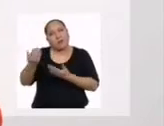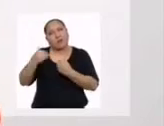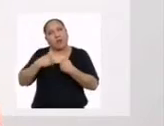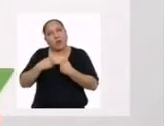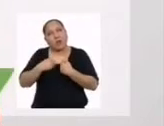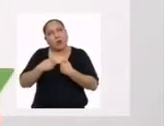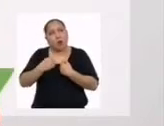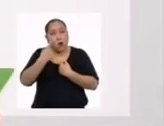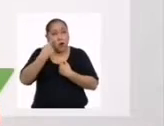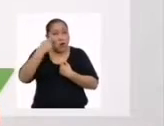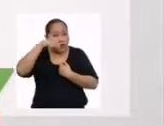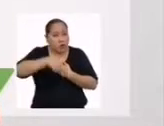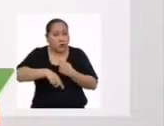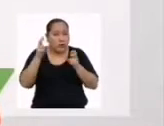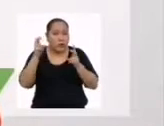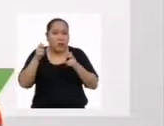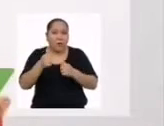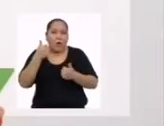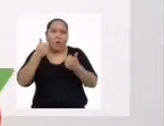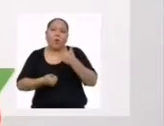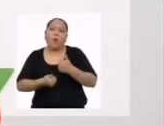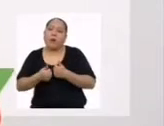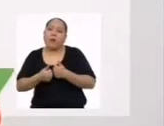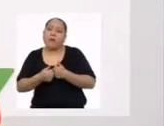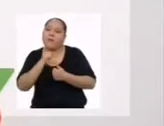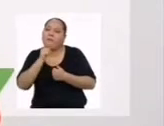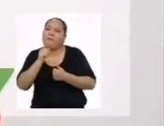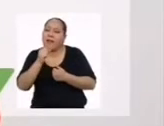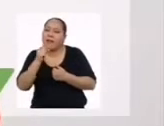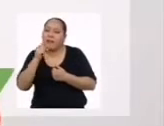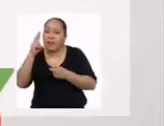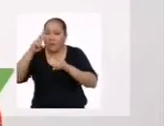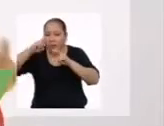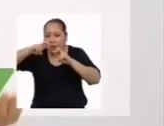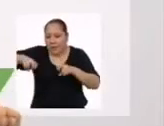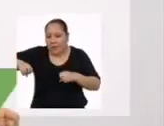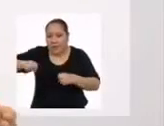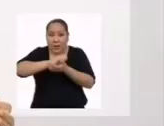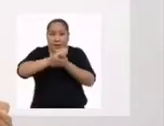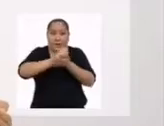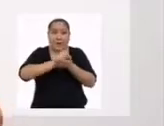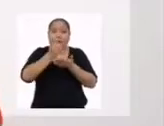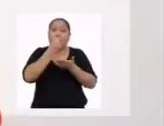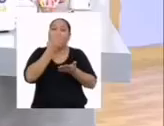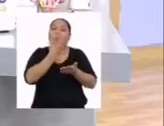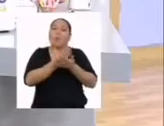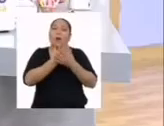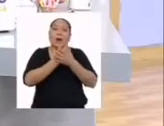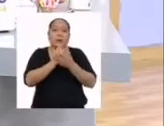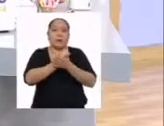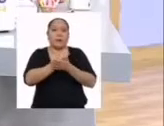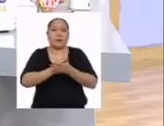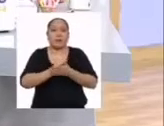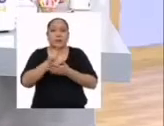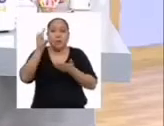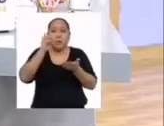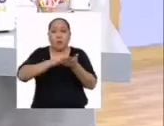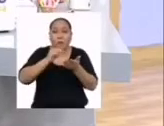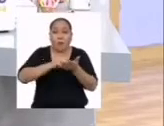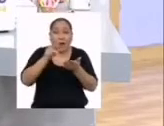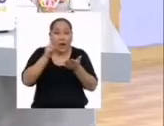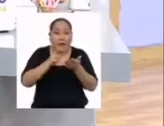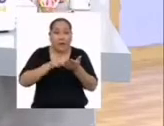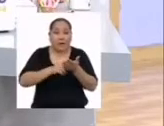¿Qué información me hace falta y debo investigar para escribir un buen texto? Mientras más leas, mejor. Pero tampoco